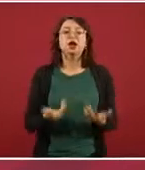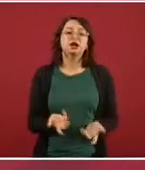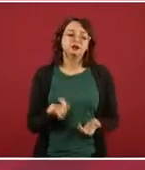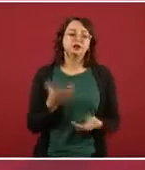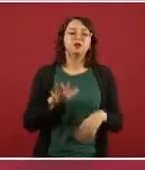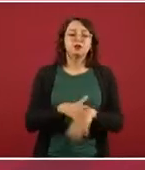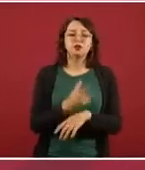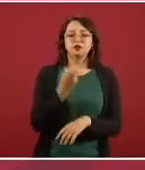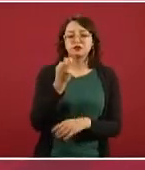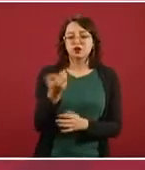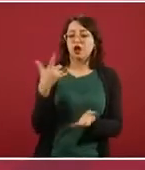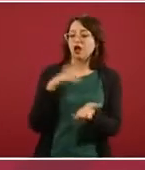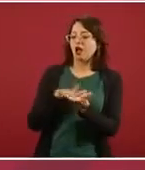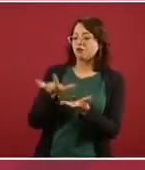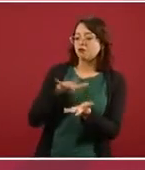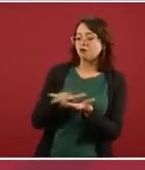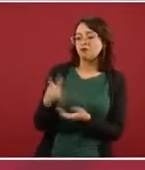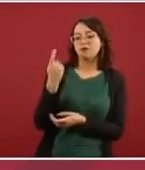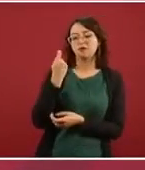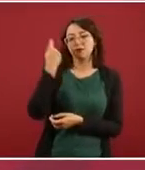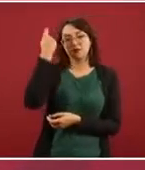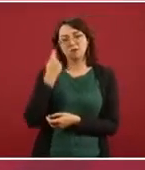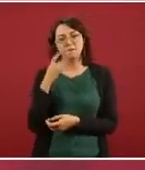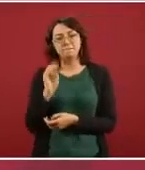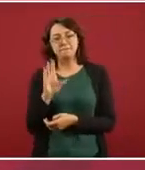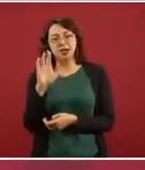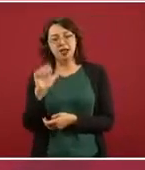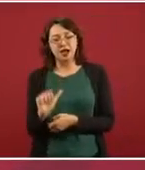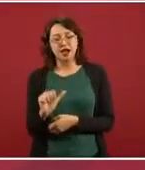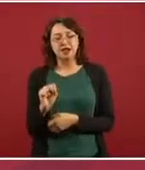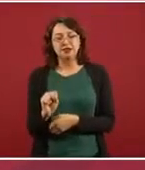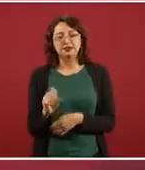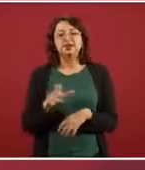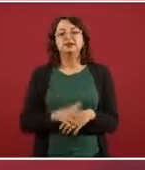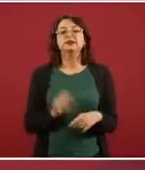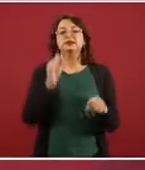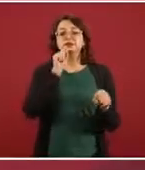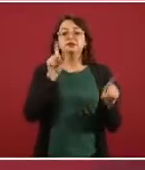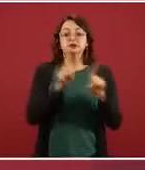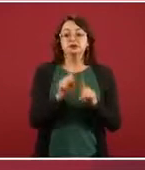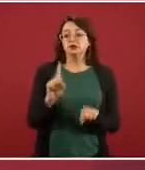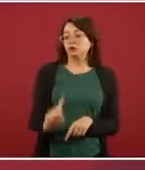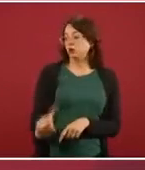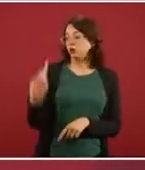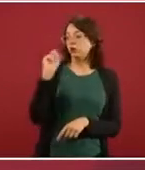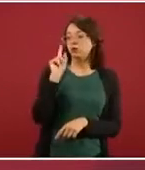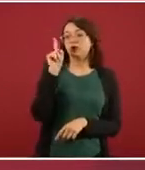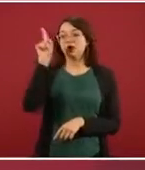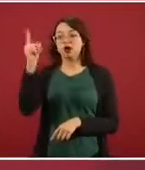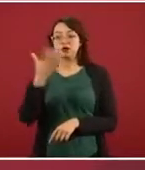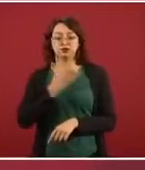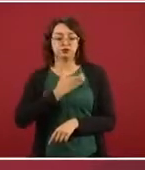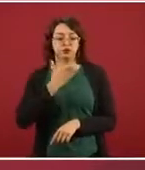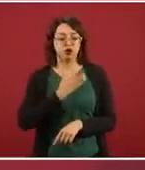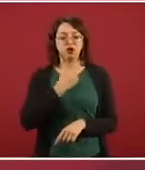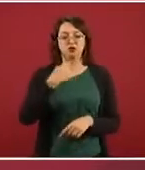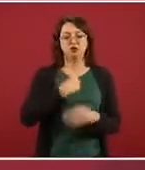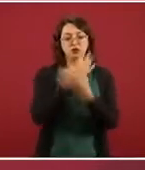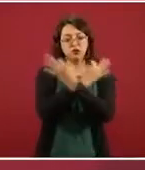becas. Hablé en el Zócalo de algo que está sucediendo, que me gustaría